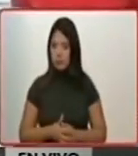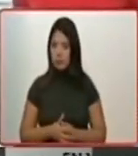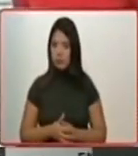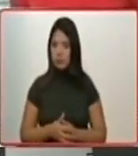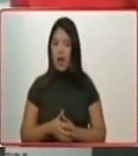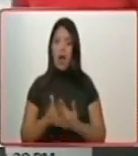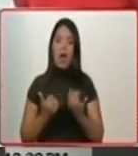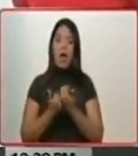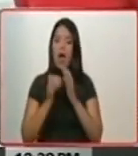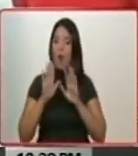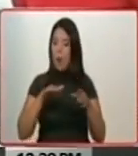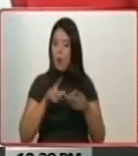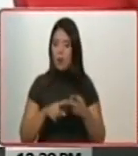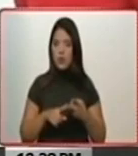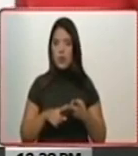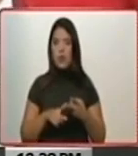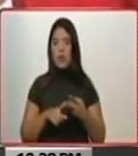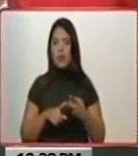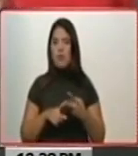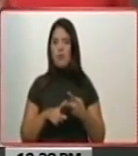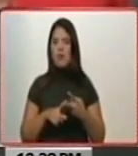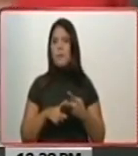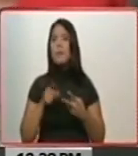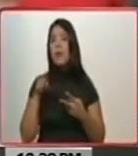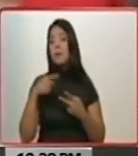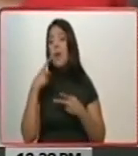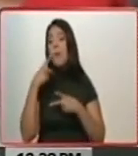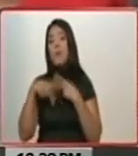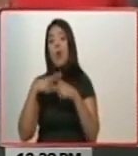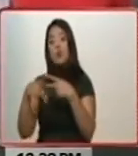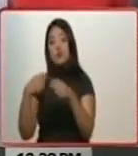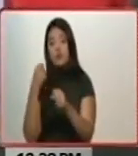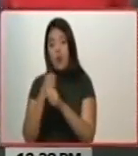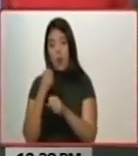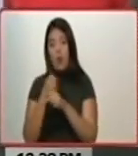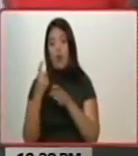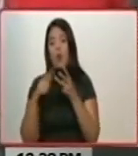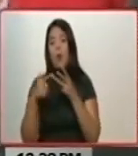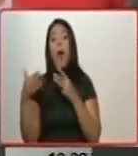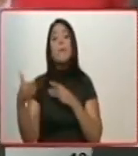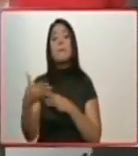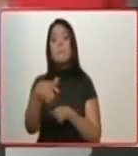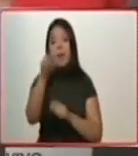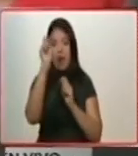apoyo, es igual decir producción, pesca,